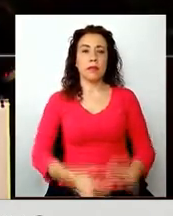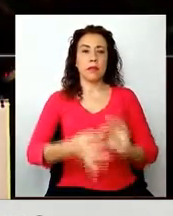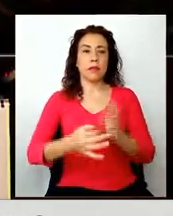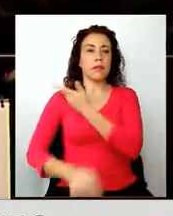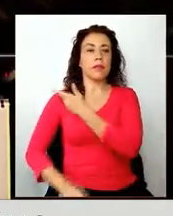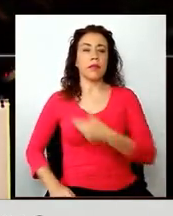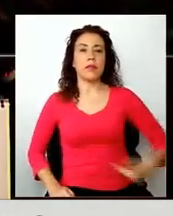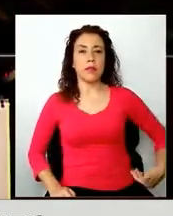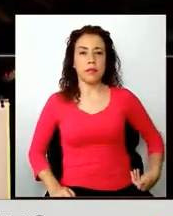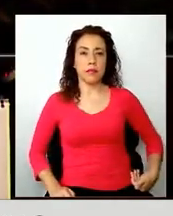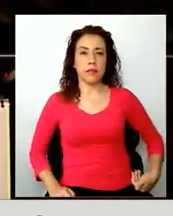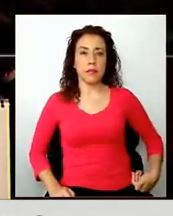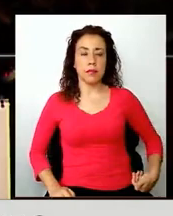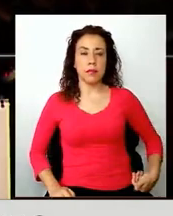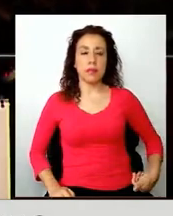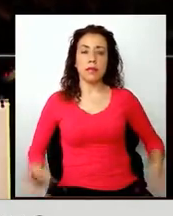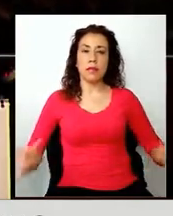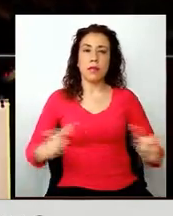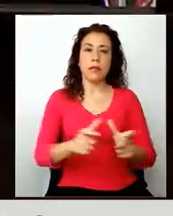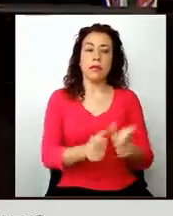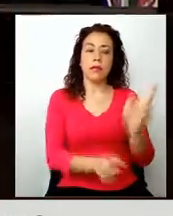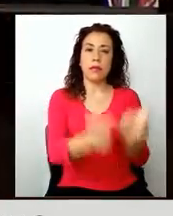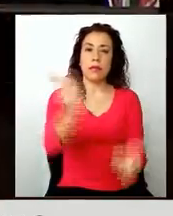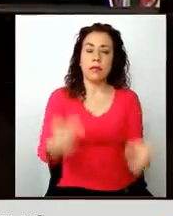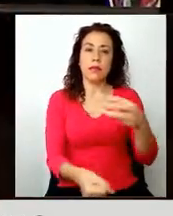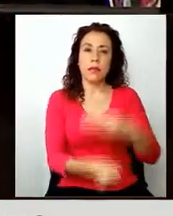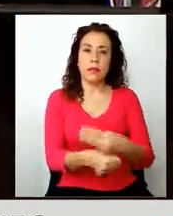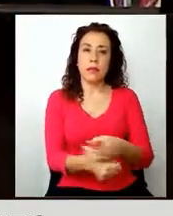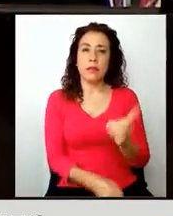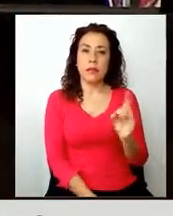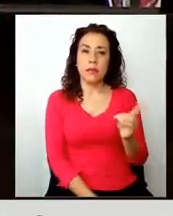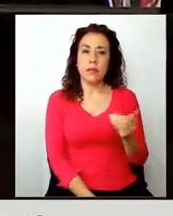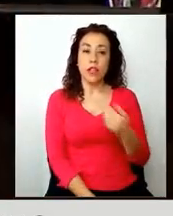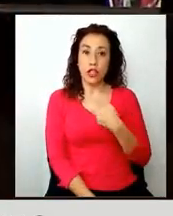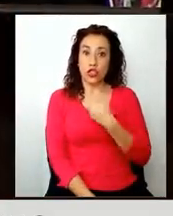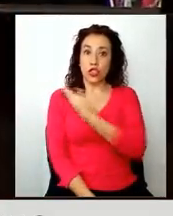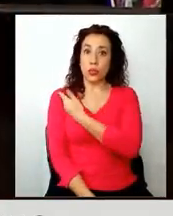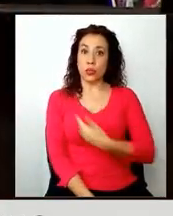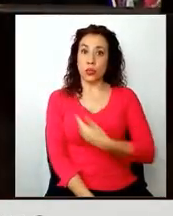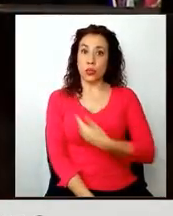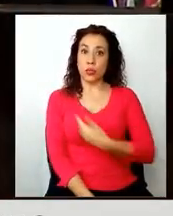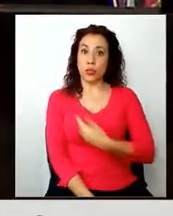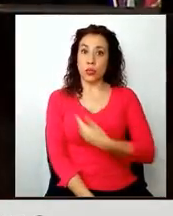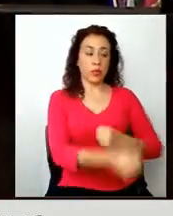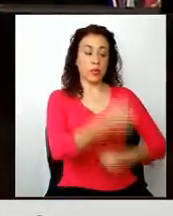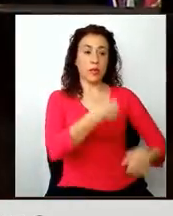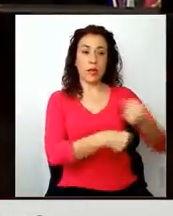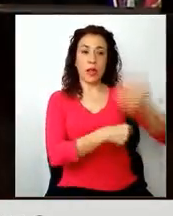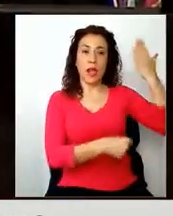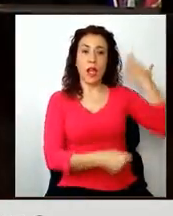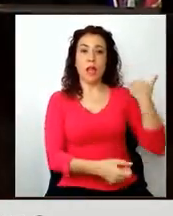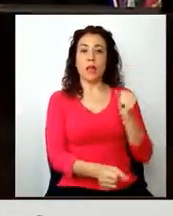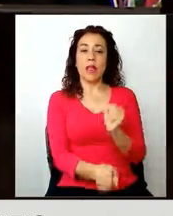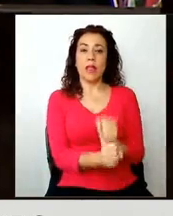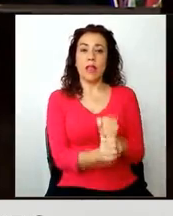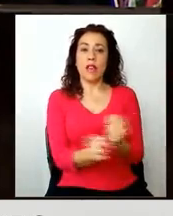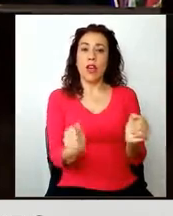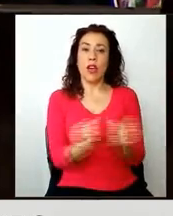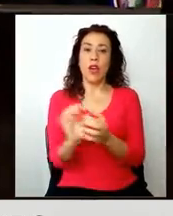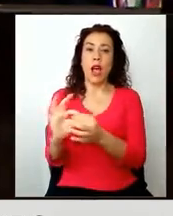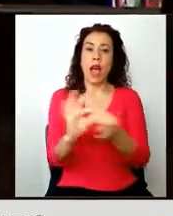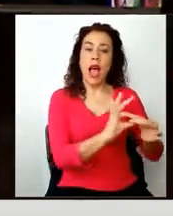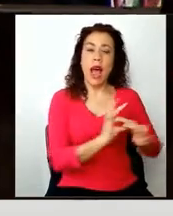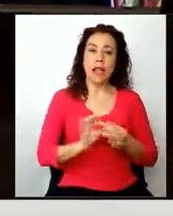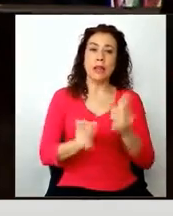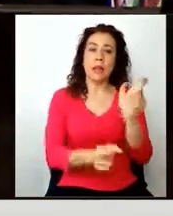la comisión de personas mayores y discapacidad que yo presido desde el año pasado ha venido trabajando junto a la alianza de personas mayores en